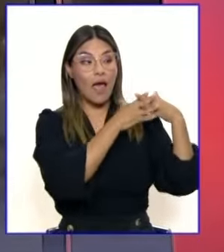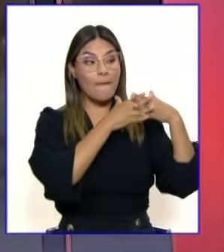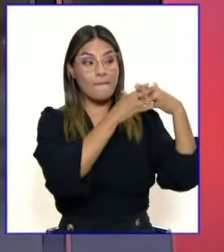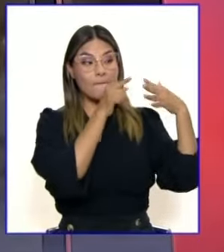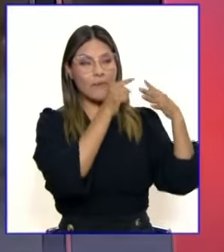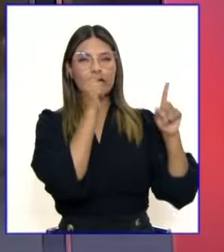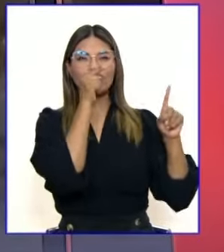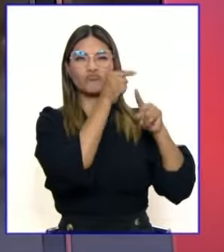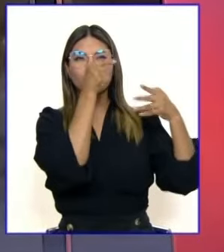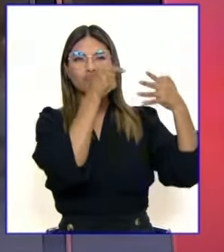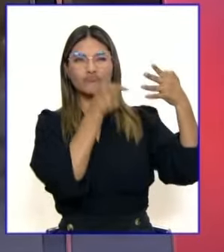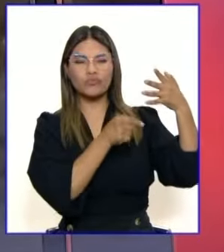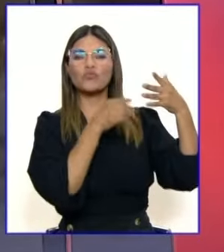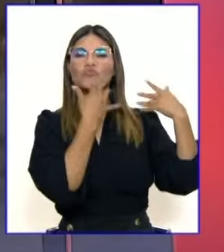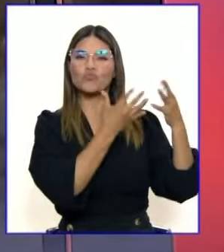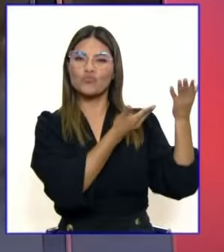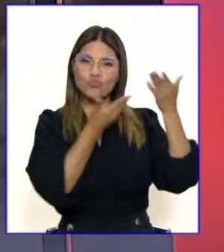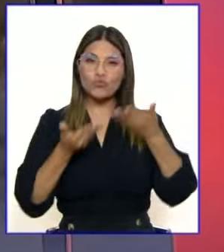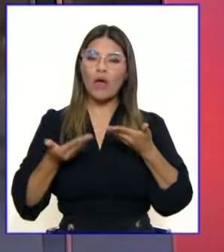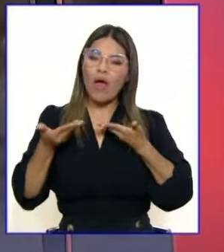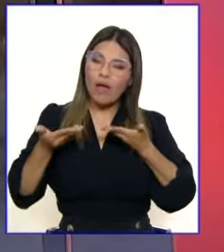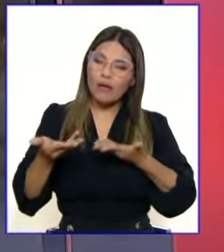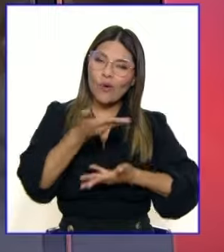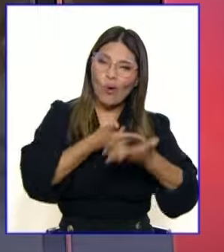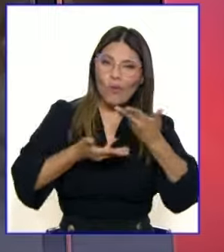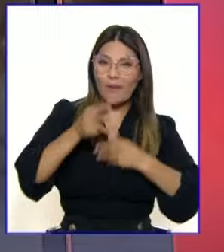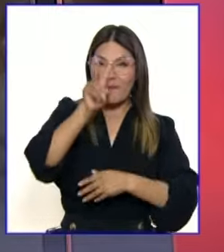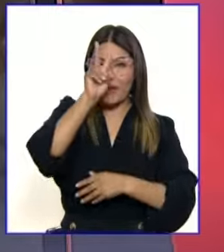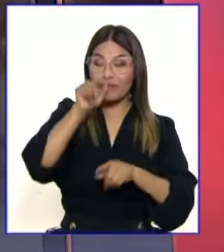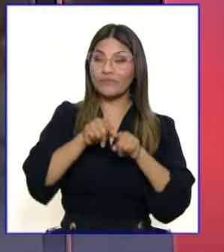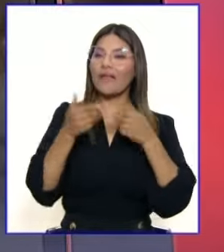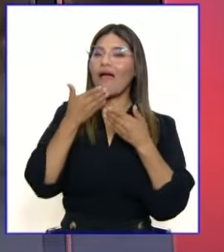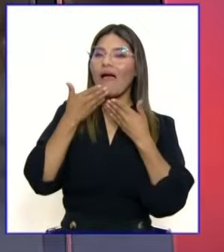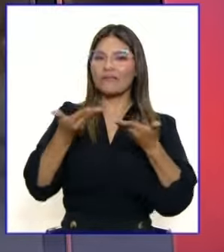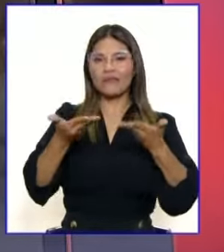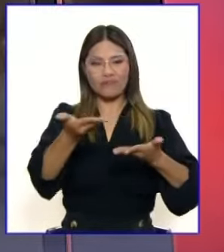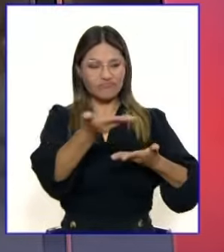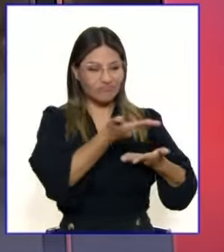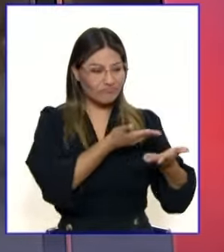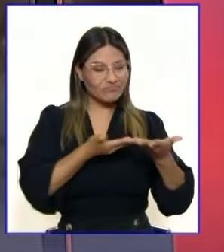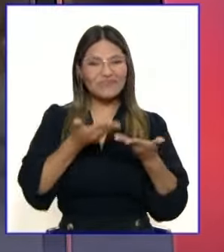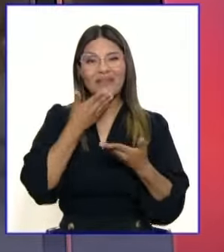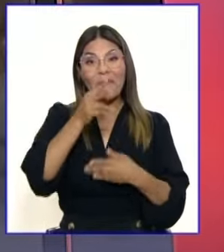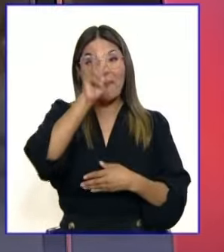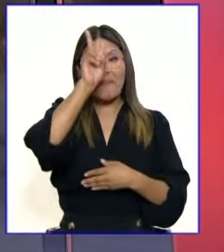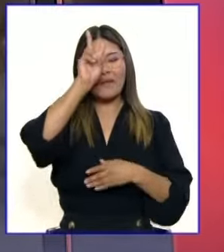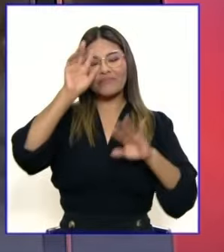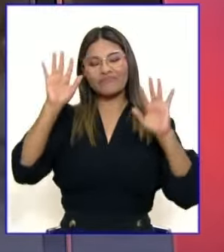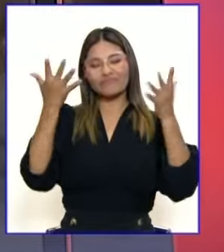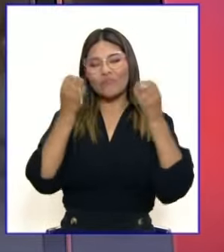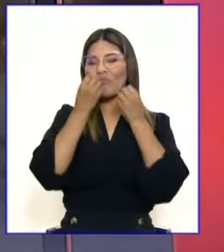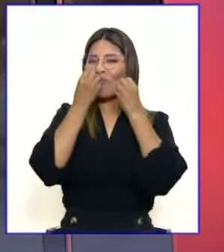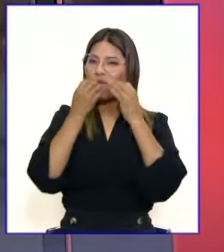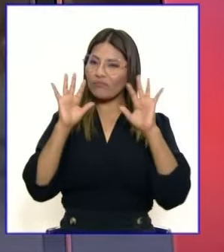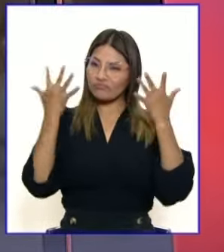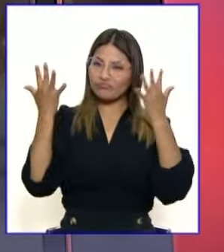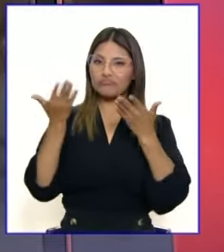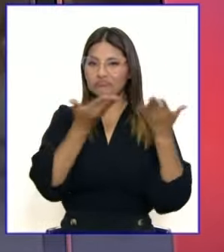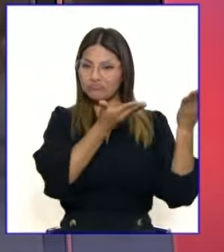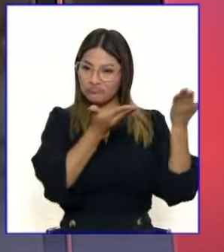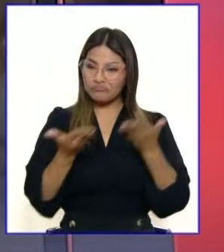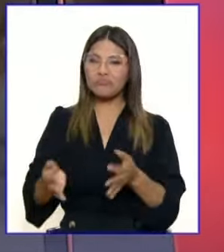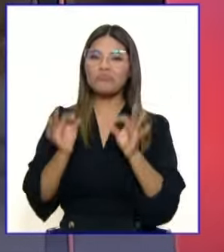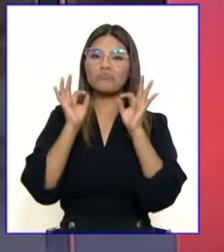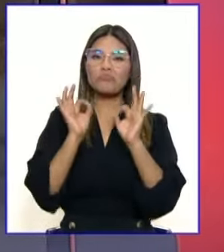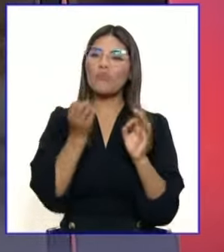APEC. Tenemos una agenda muy completa y el anfitrión Perú. Muchas felicitaciones de verdad a su país porque